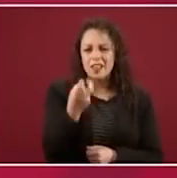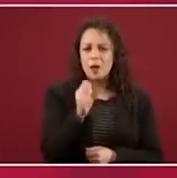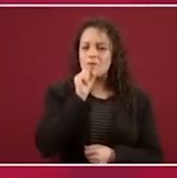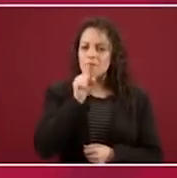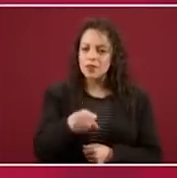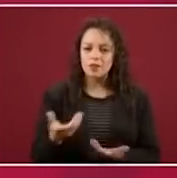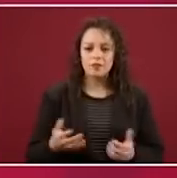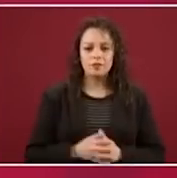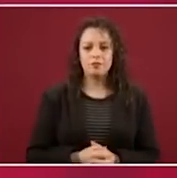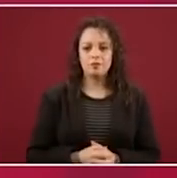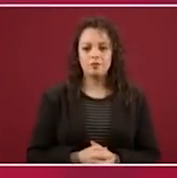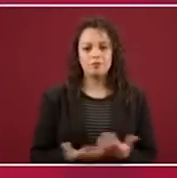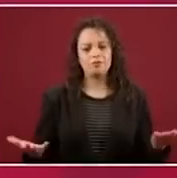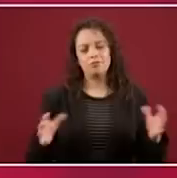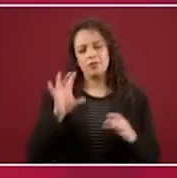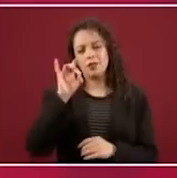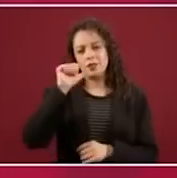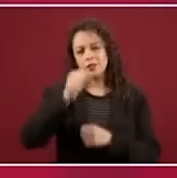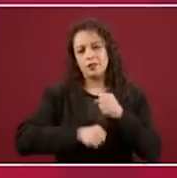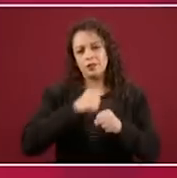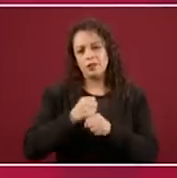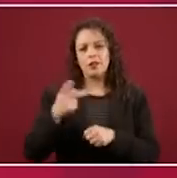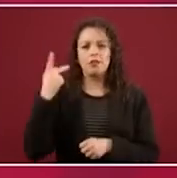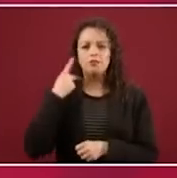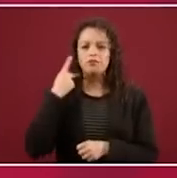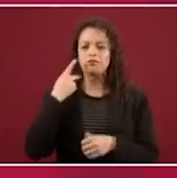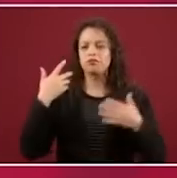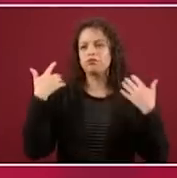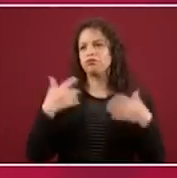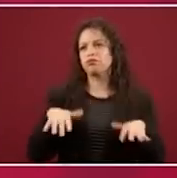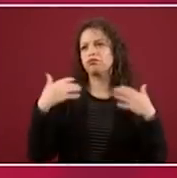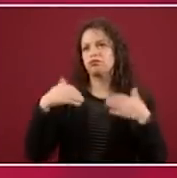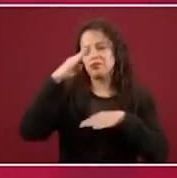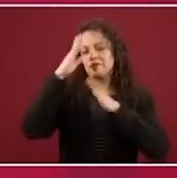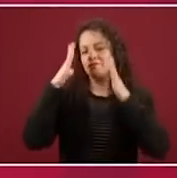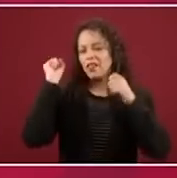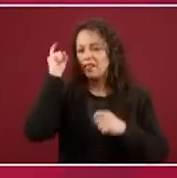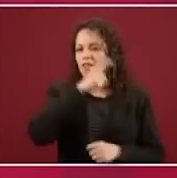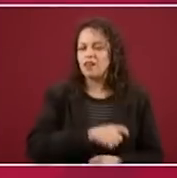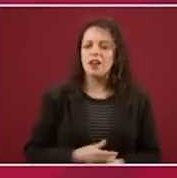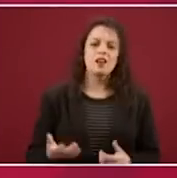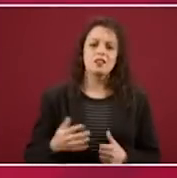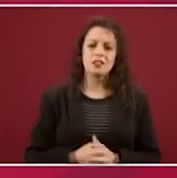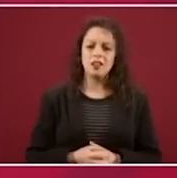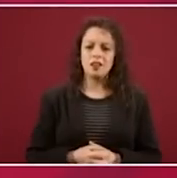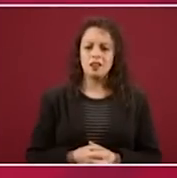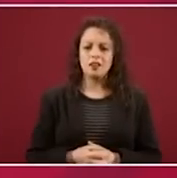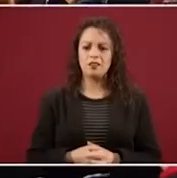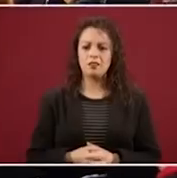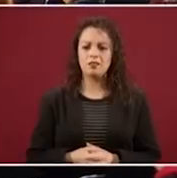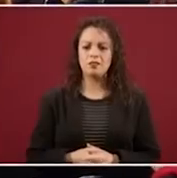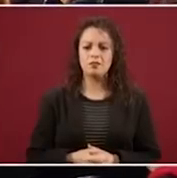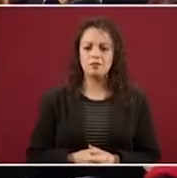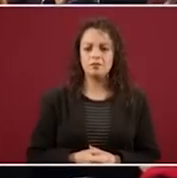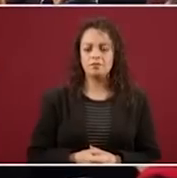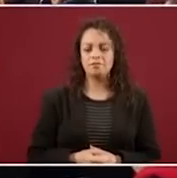Miren, fueron 36 años de política neoliberal en donde se apostó a que la